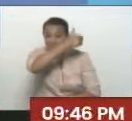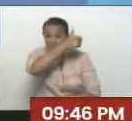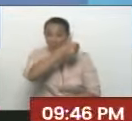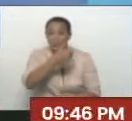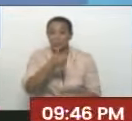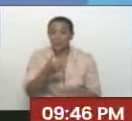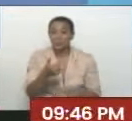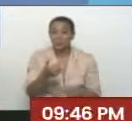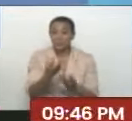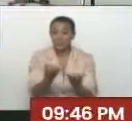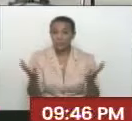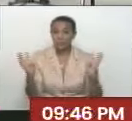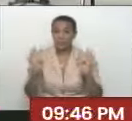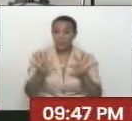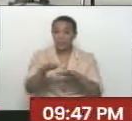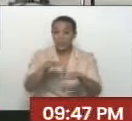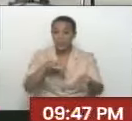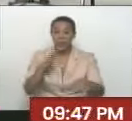es un...